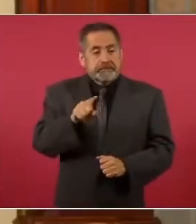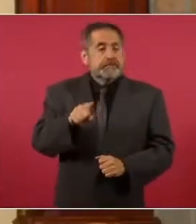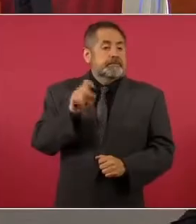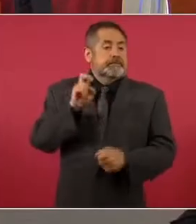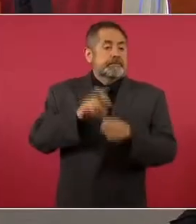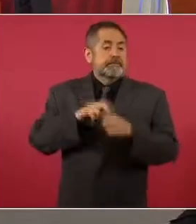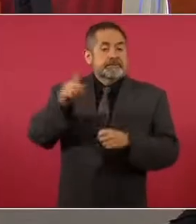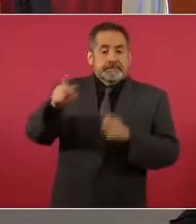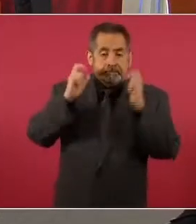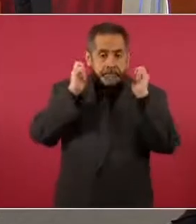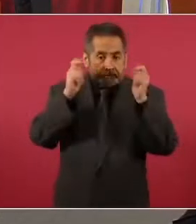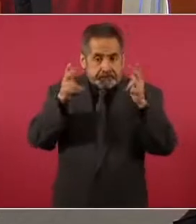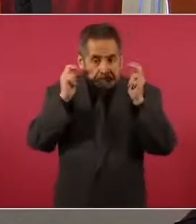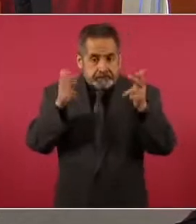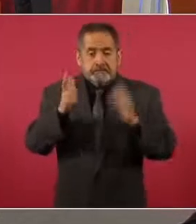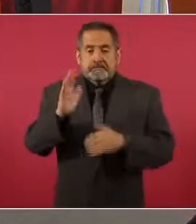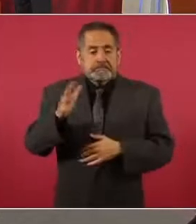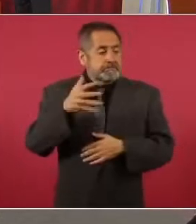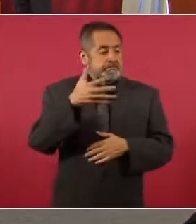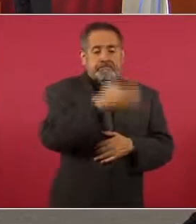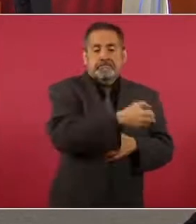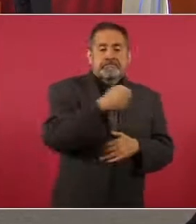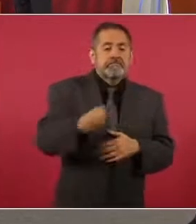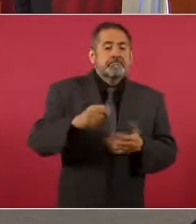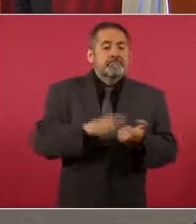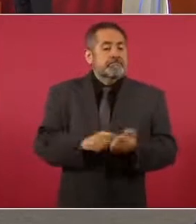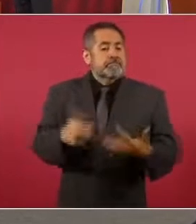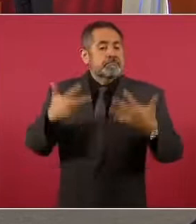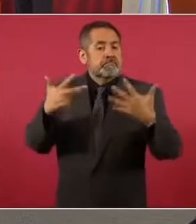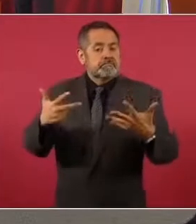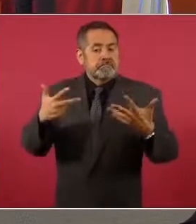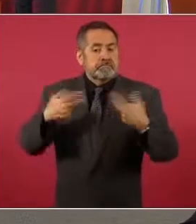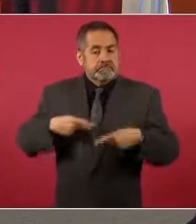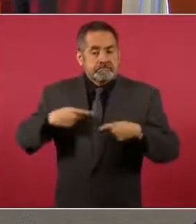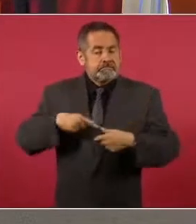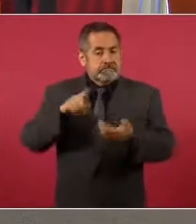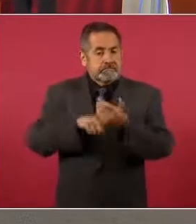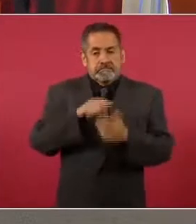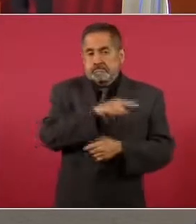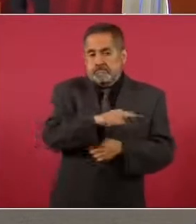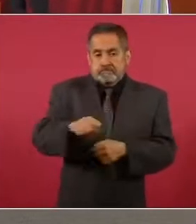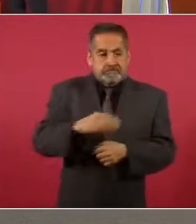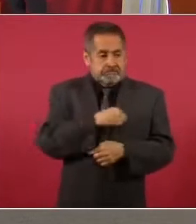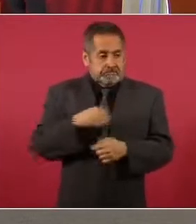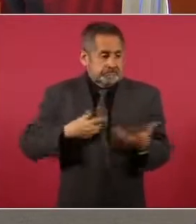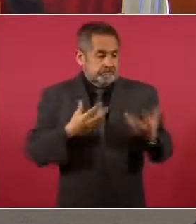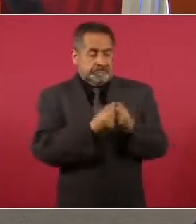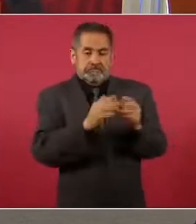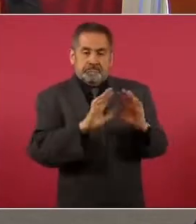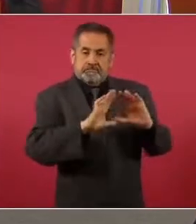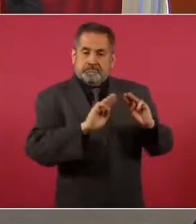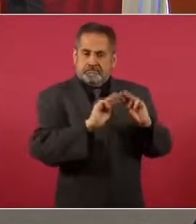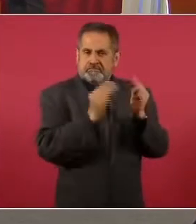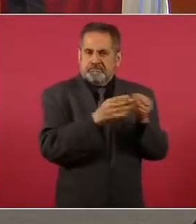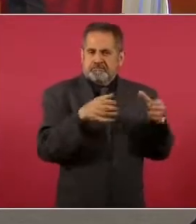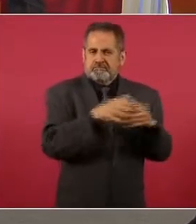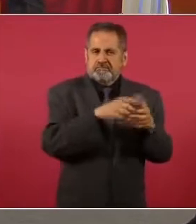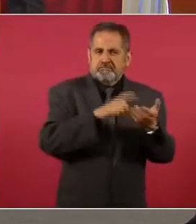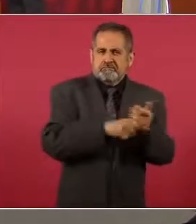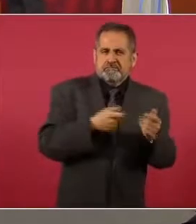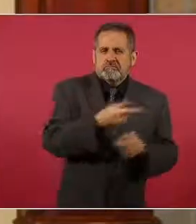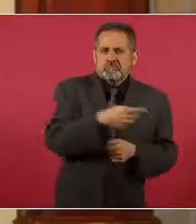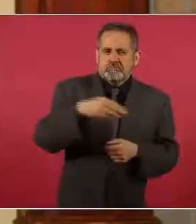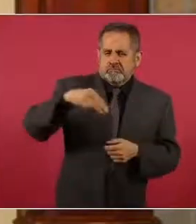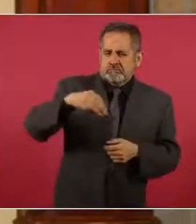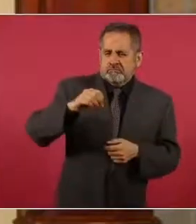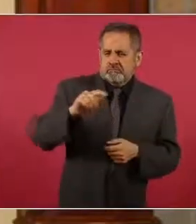Chiapas la vinculación a proceso de 8 individuos pertenecientes al grupo criminal conocido como los